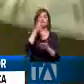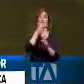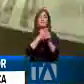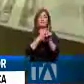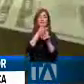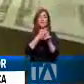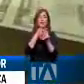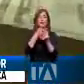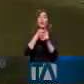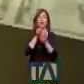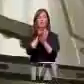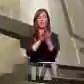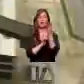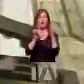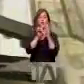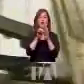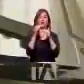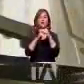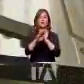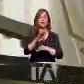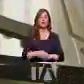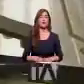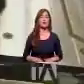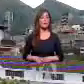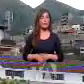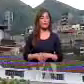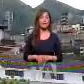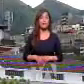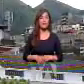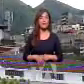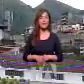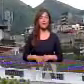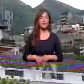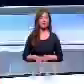el envío de proyectos de ley. En Quito, María Gracia Acosta, 24 horas.